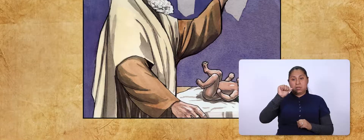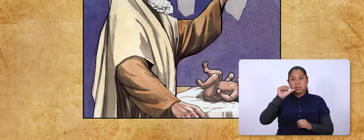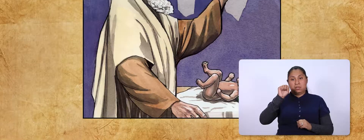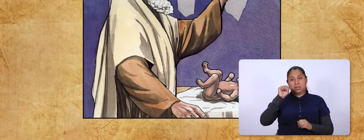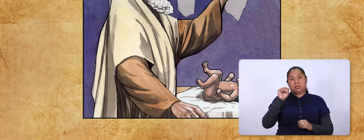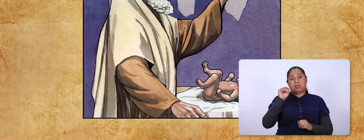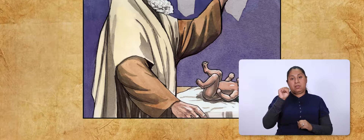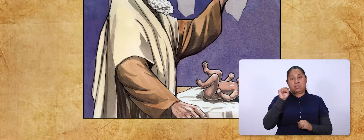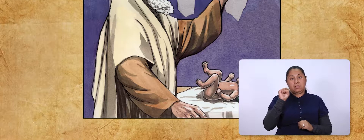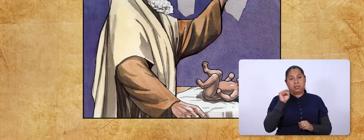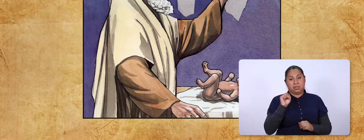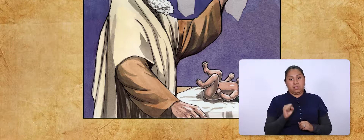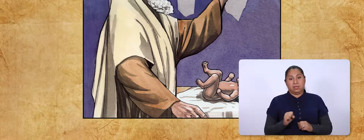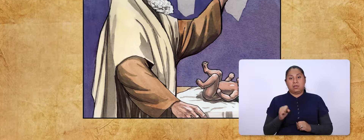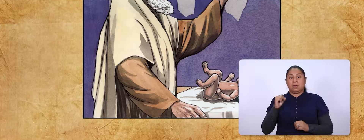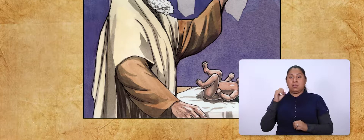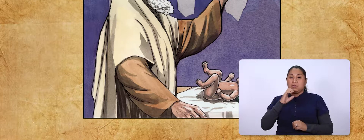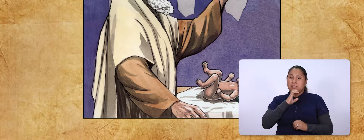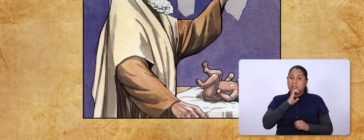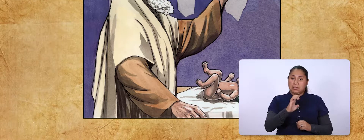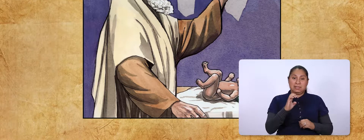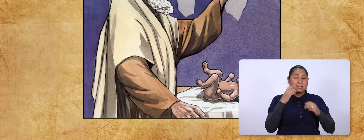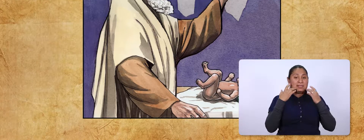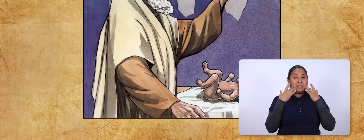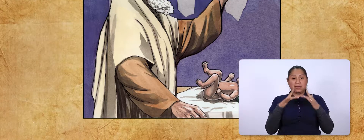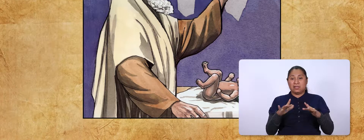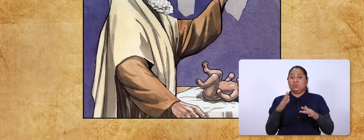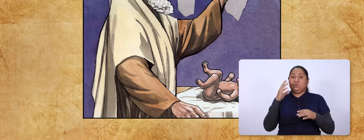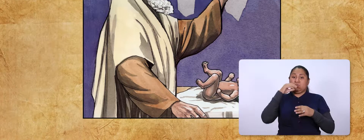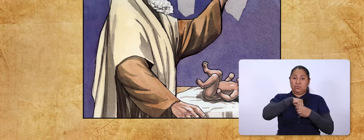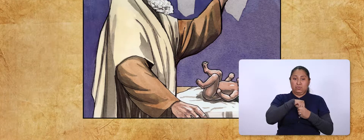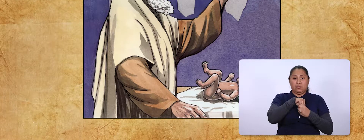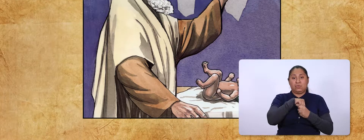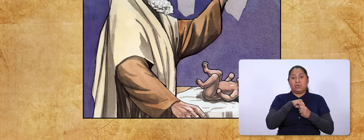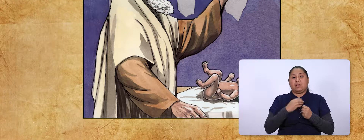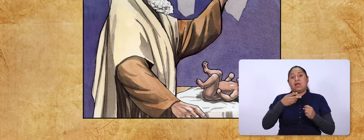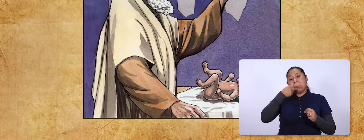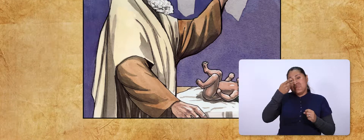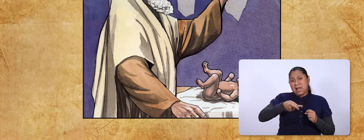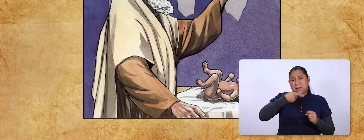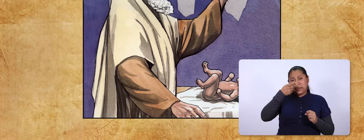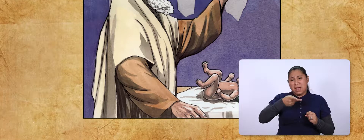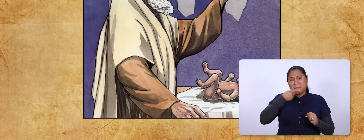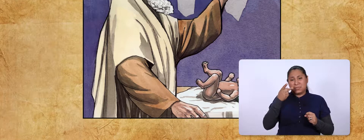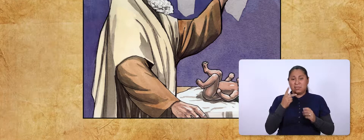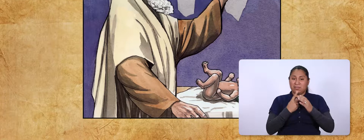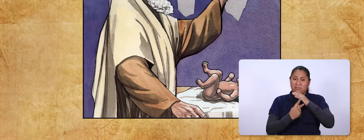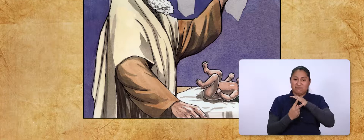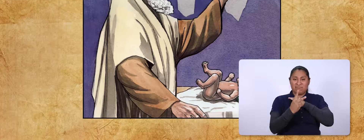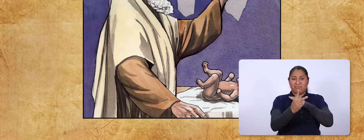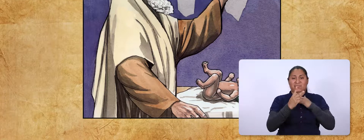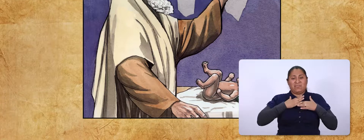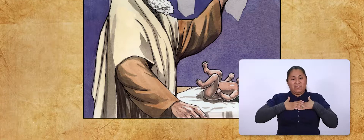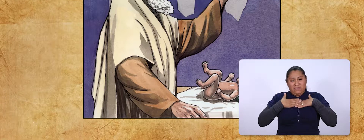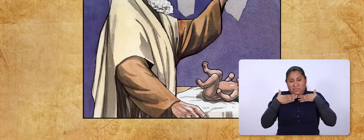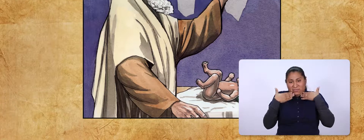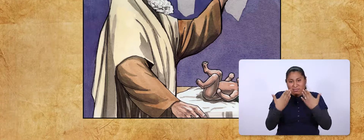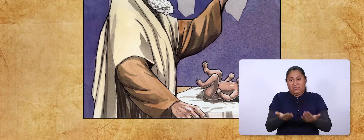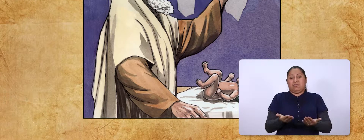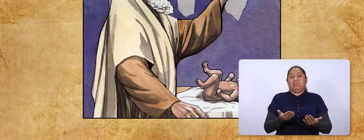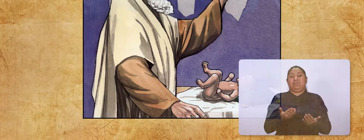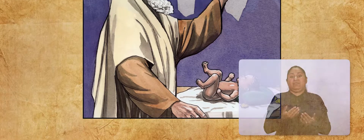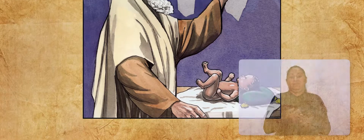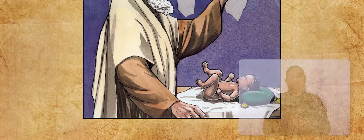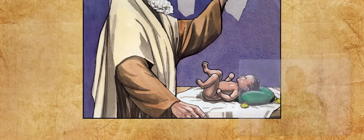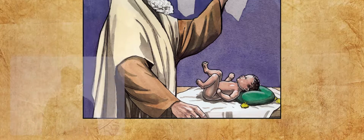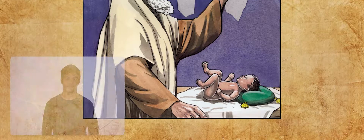Zacarías, el padre del niño, lleno del Espíritu Santo y hablando proféticamente, dijo,